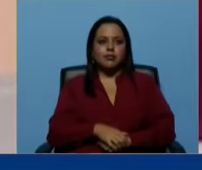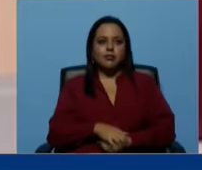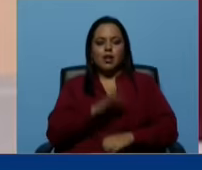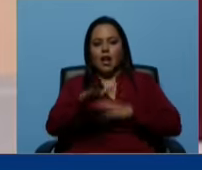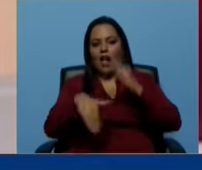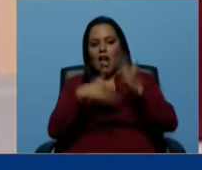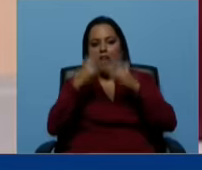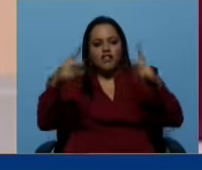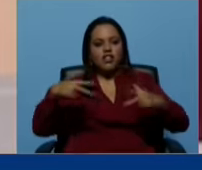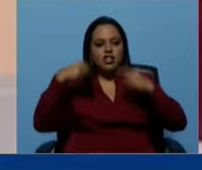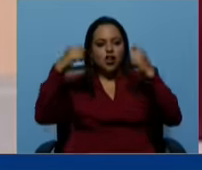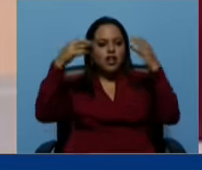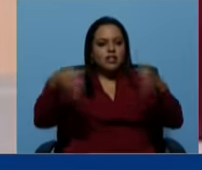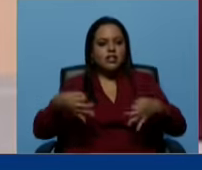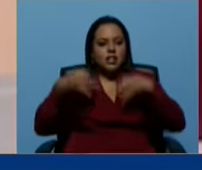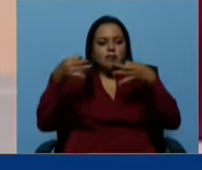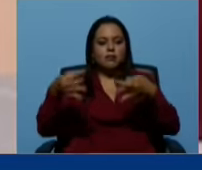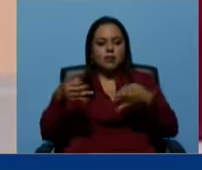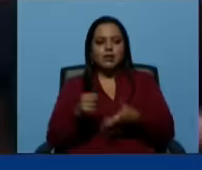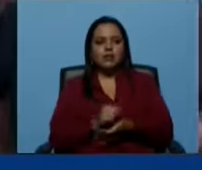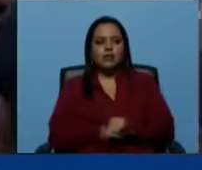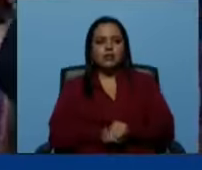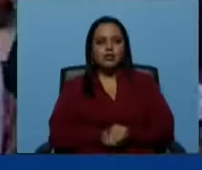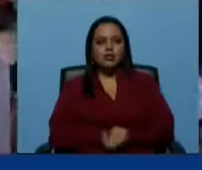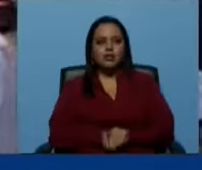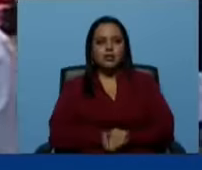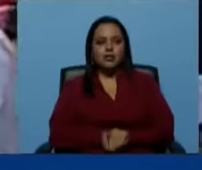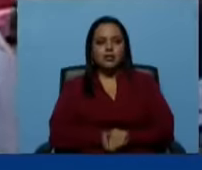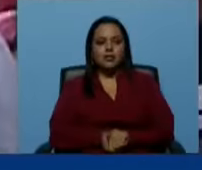¡Hasta la victoria siempre!